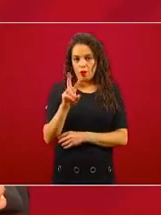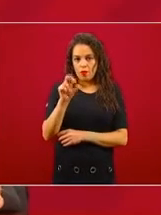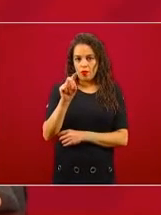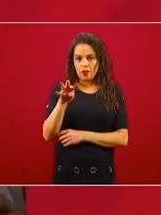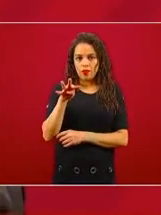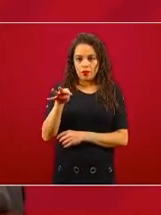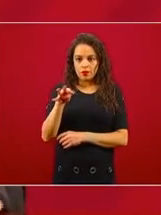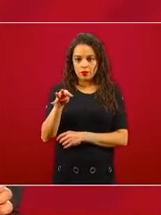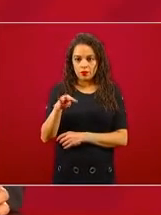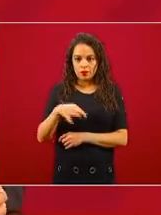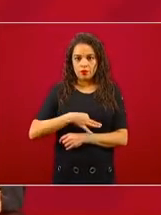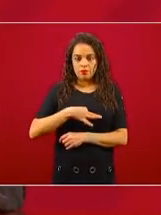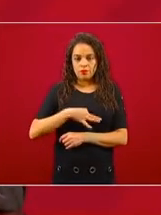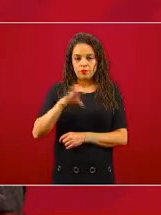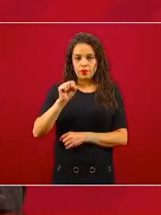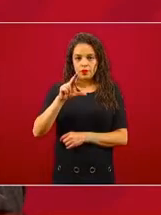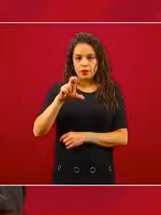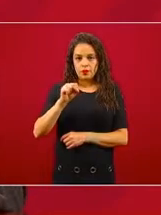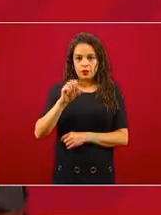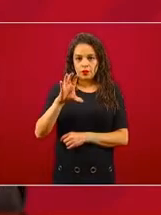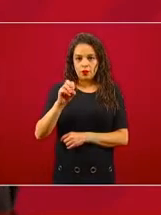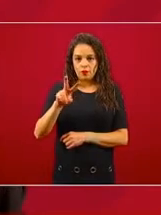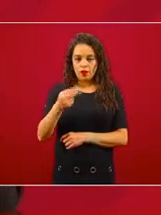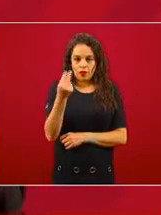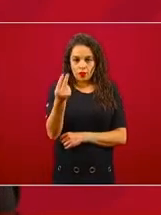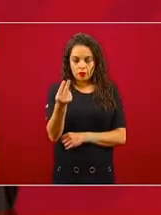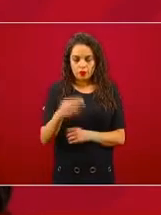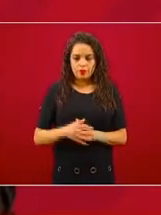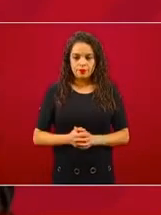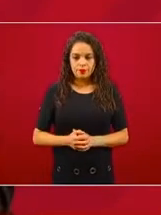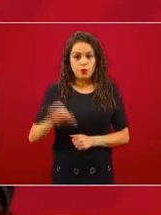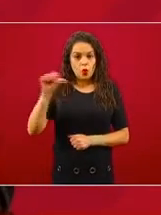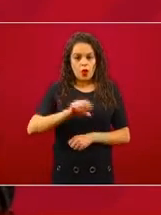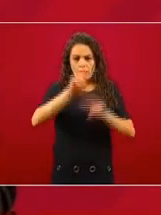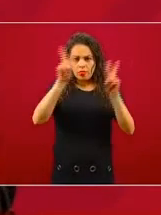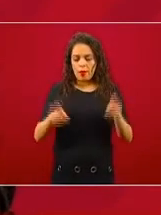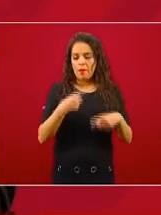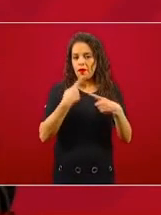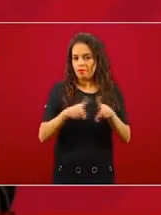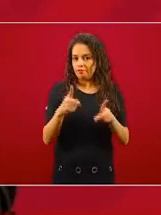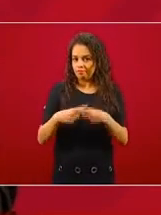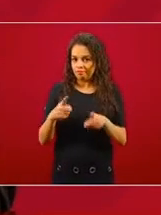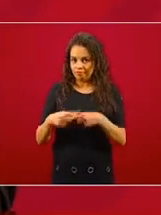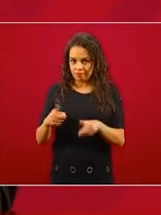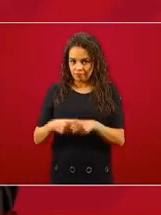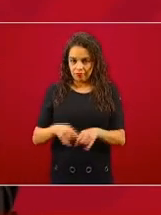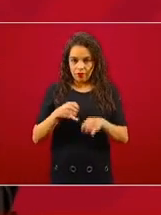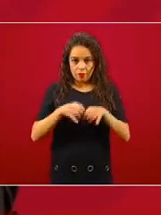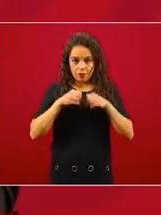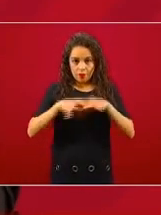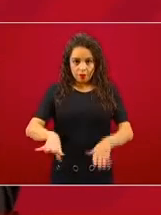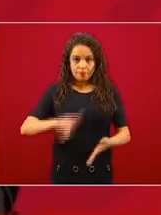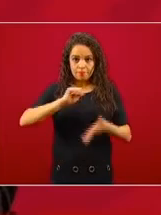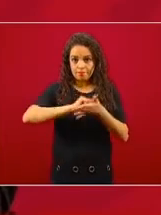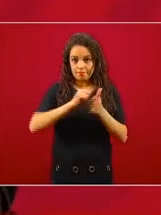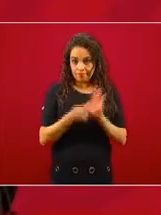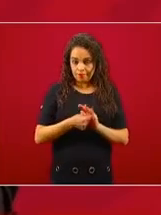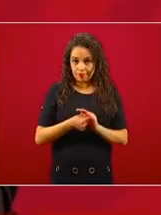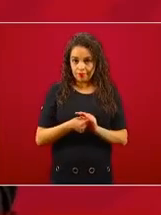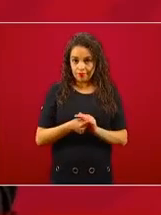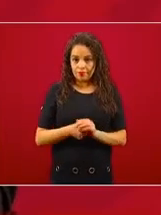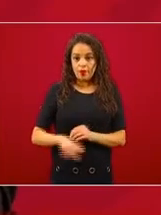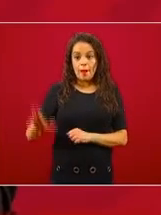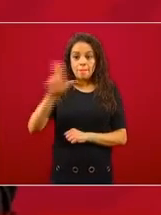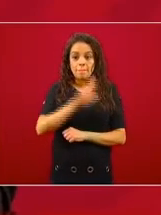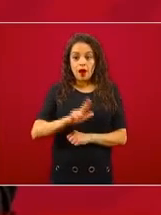nuevo coronavirus SARS-CoV-2. Hoy nos vamos a tener varios temas, vamos a tener el informe técnico, vamos a tener el martes de